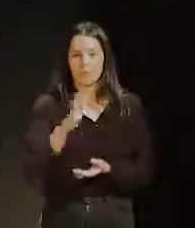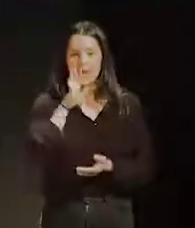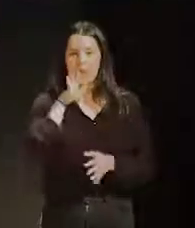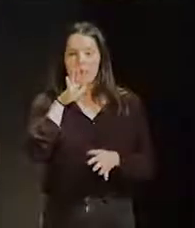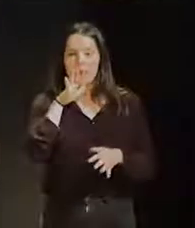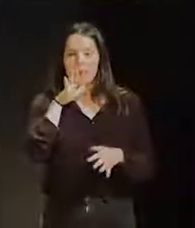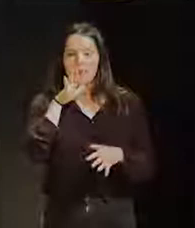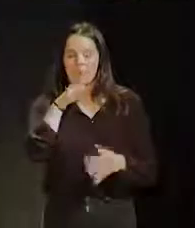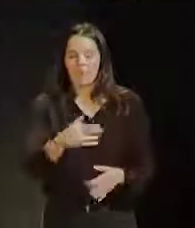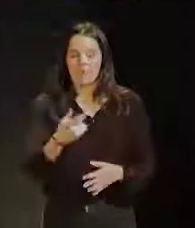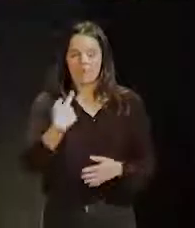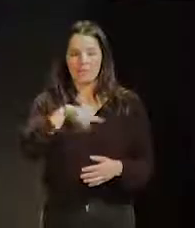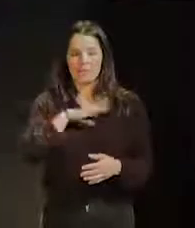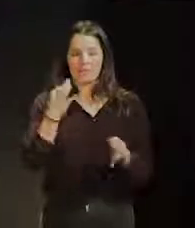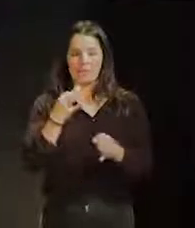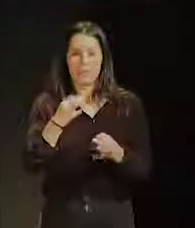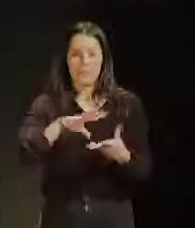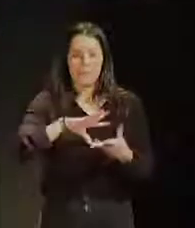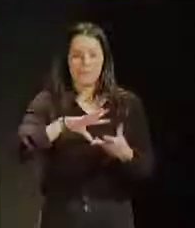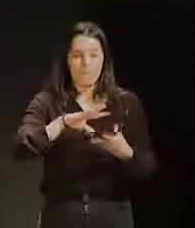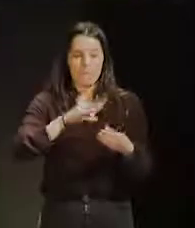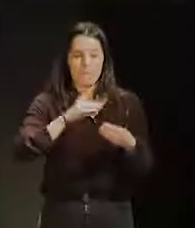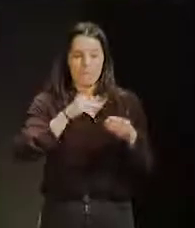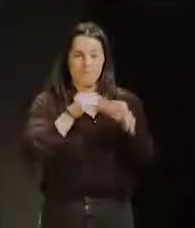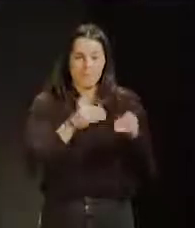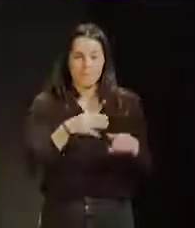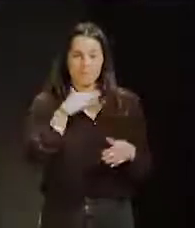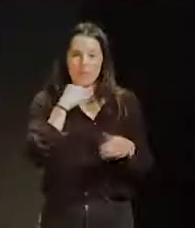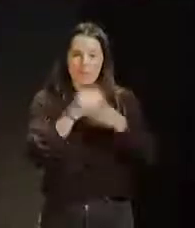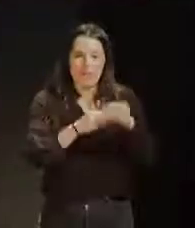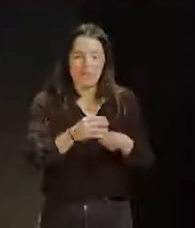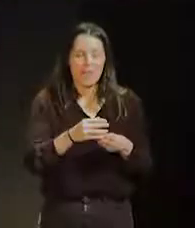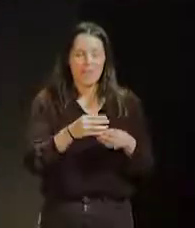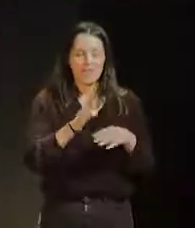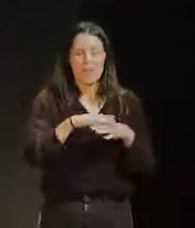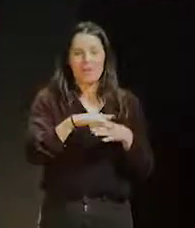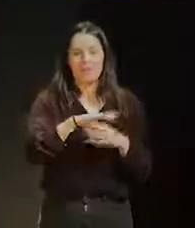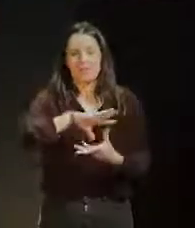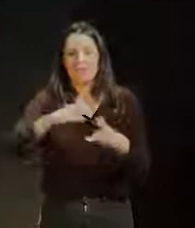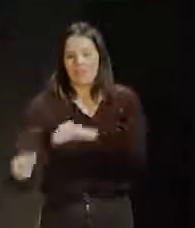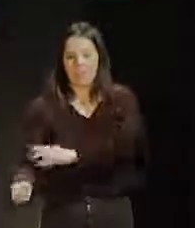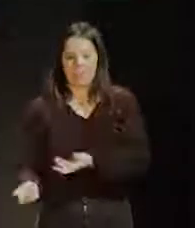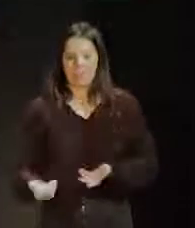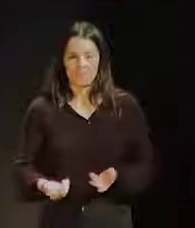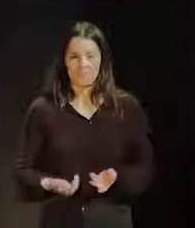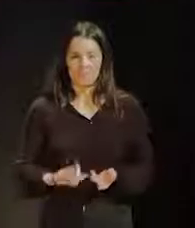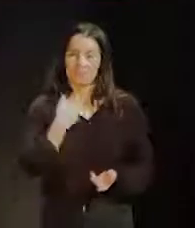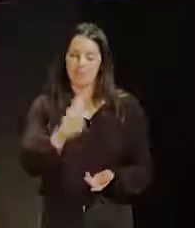encastrar cosas y todo viene muy complicado y no tan funcional,